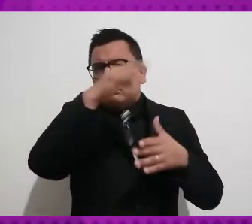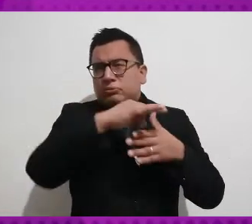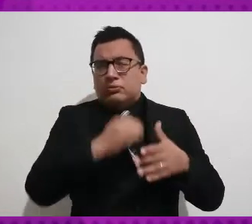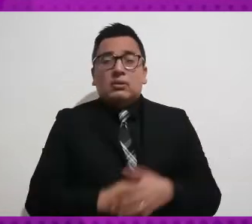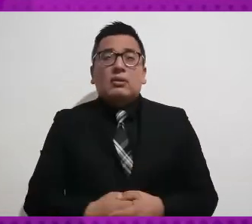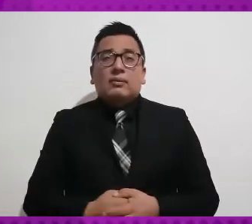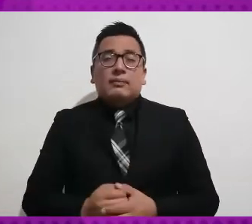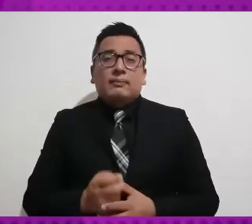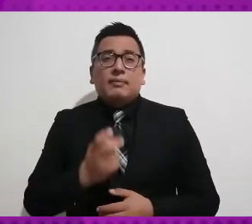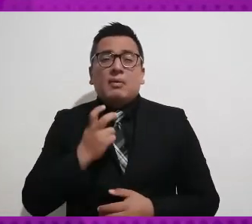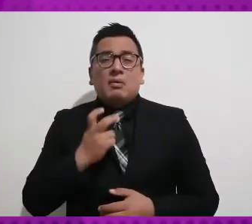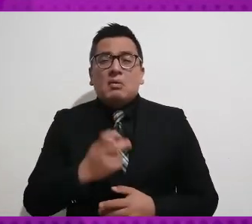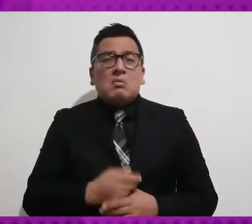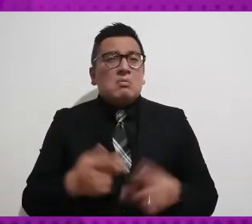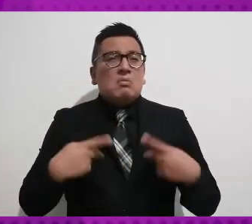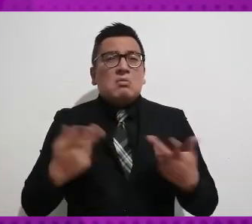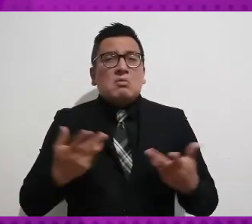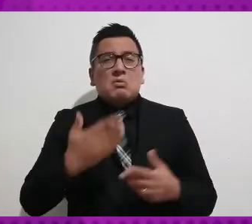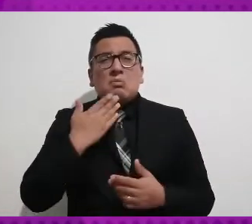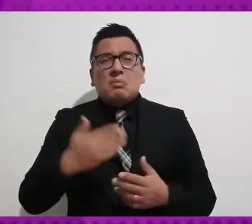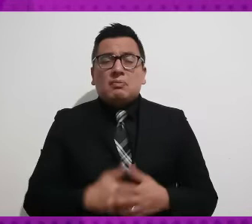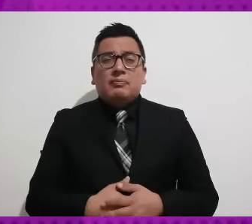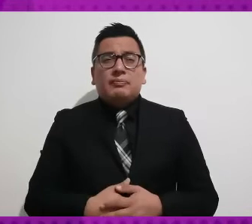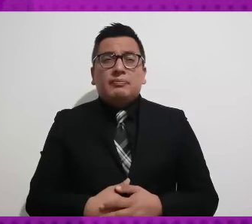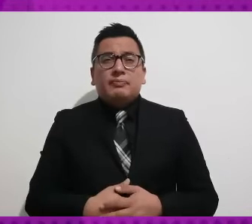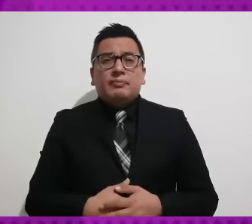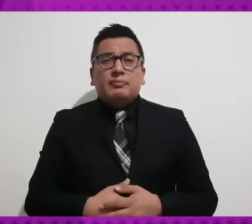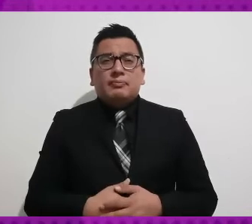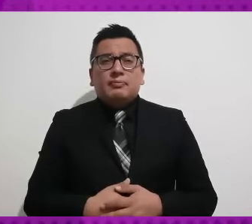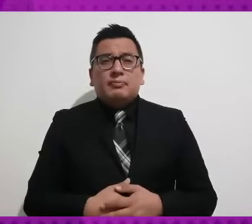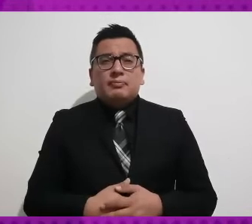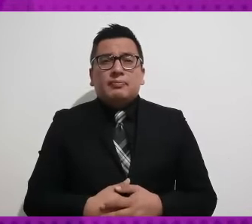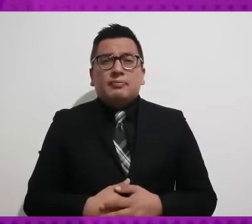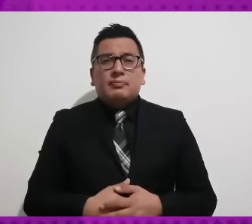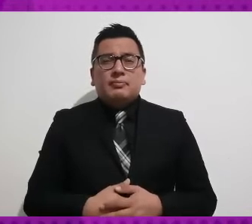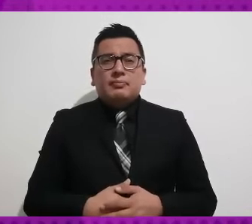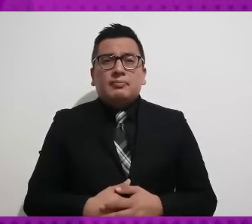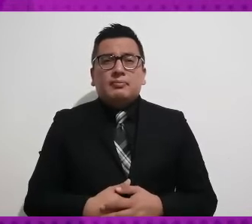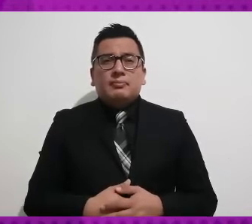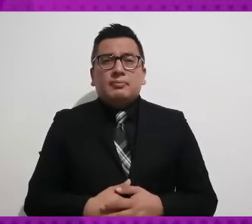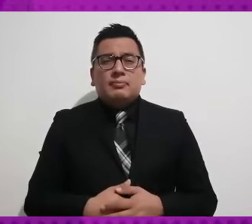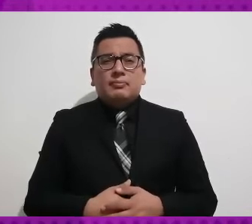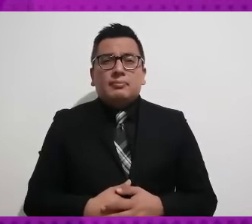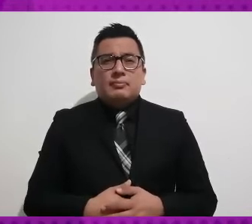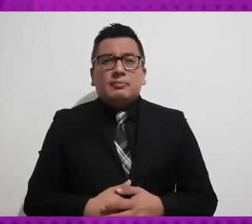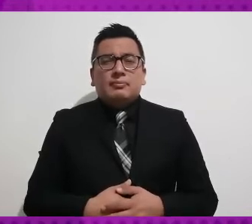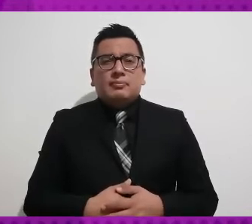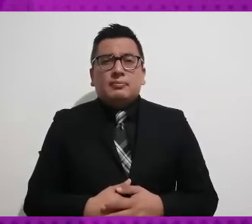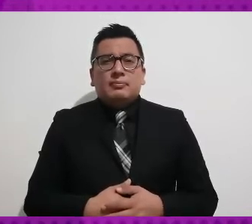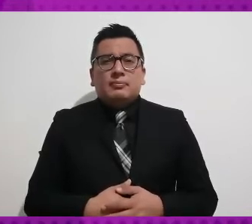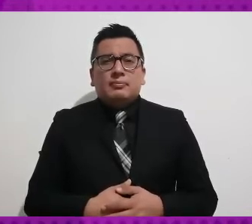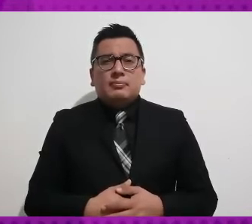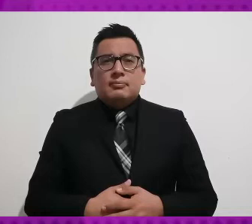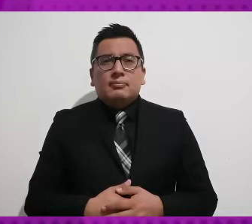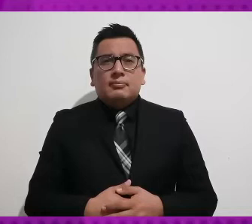el papel que tuvo el día de la jornada electoral. Y justamente, bueno, hablando de este papel que tiene